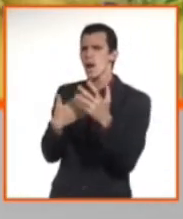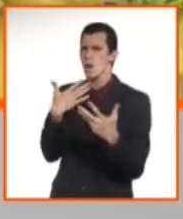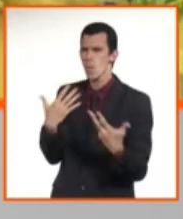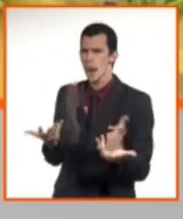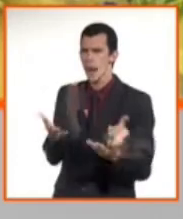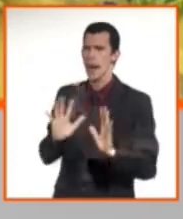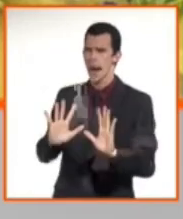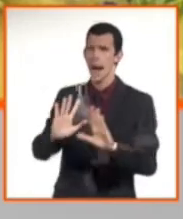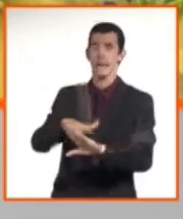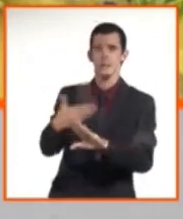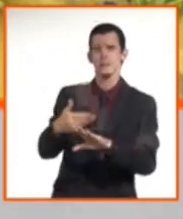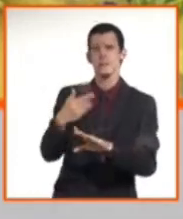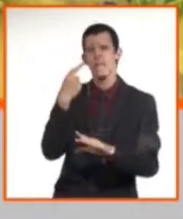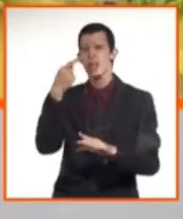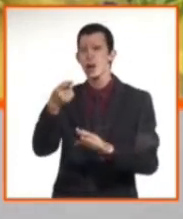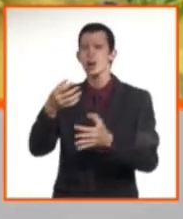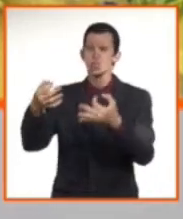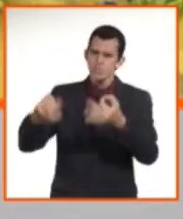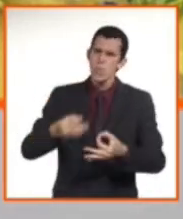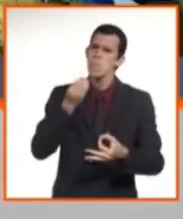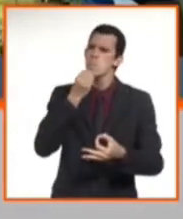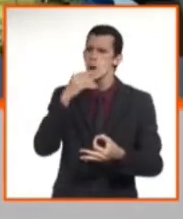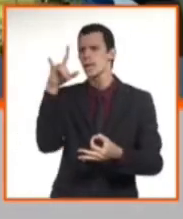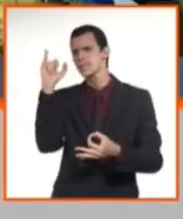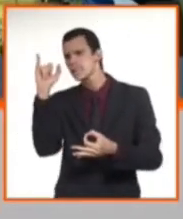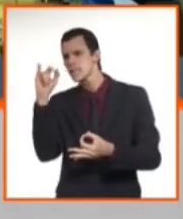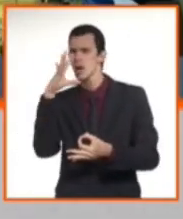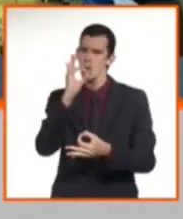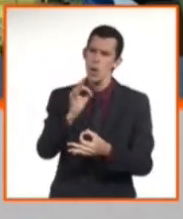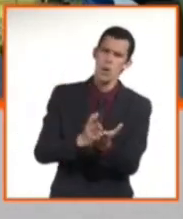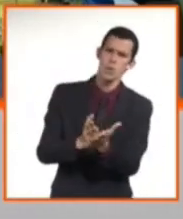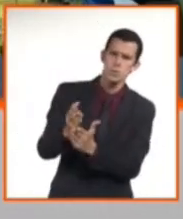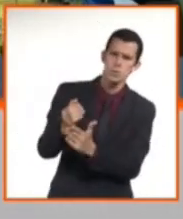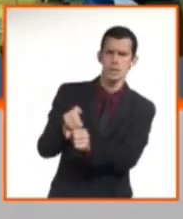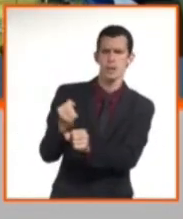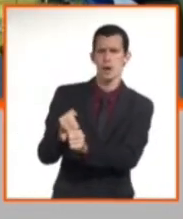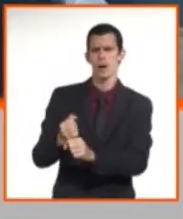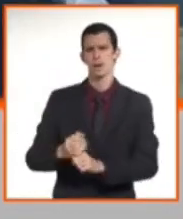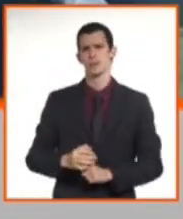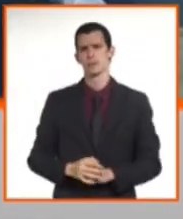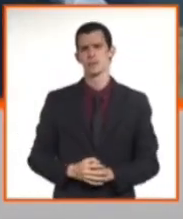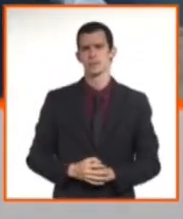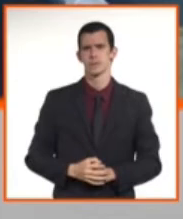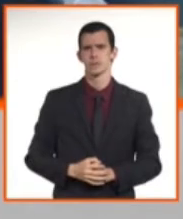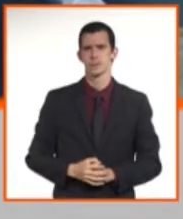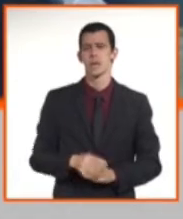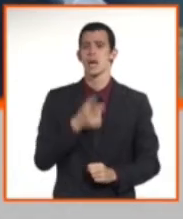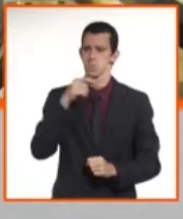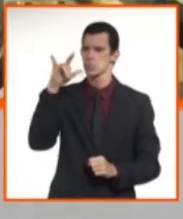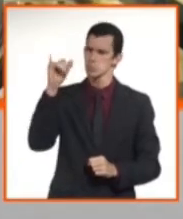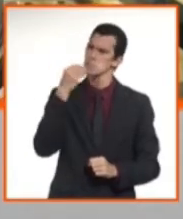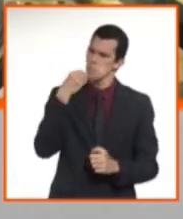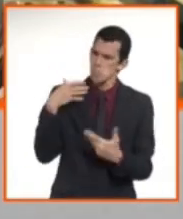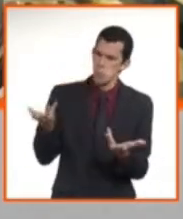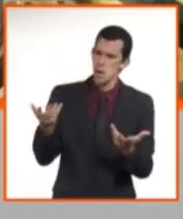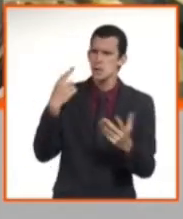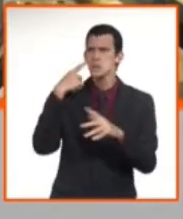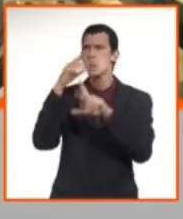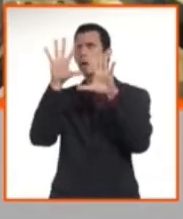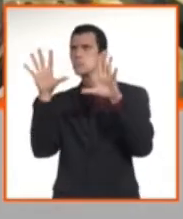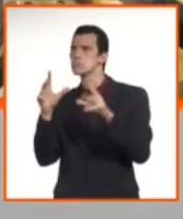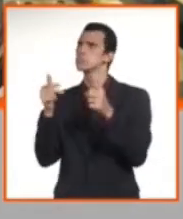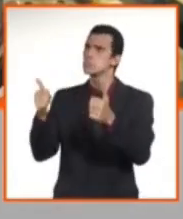grupo cumple con los parámetros requeridos para continuar operándolo. Y de ser así, se le extienden horas de mantenimiento a los